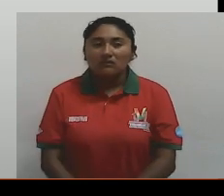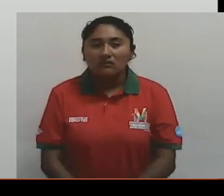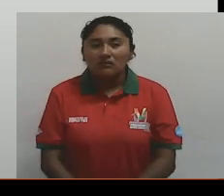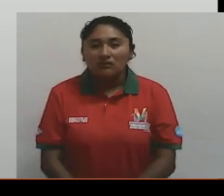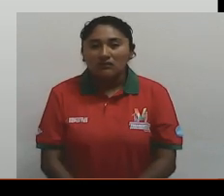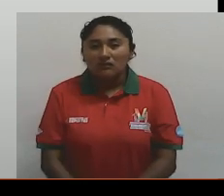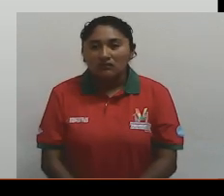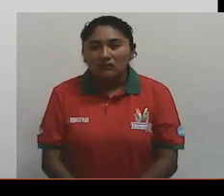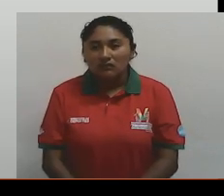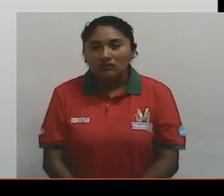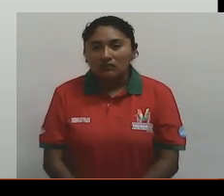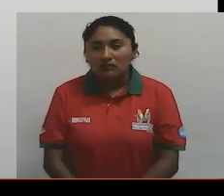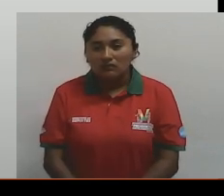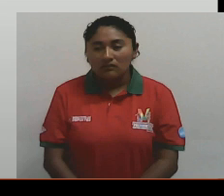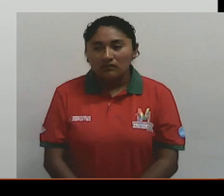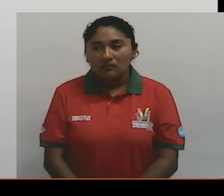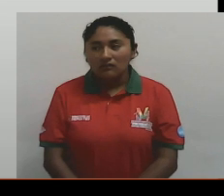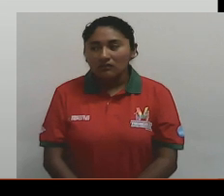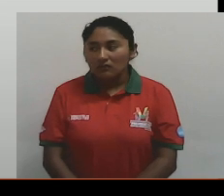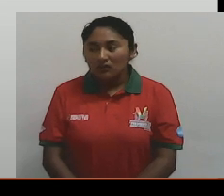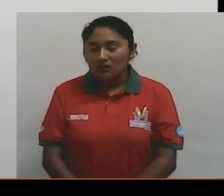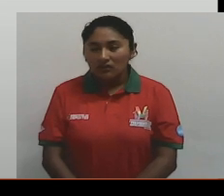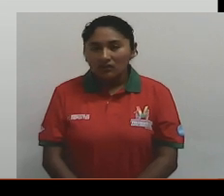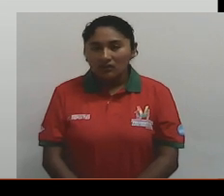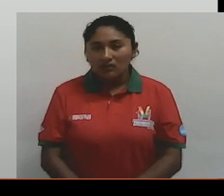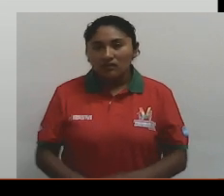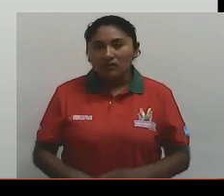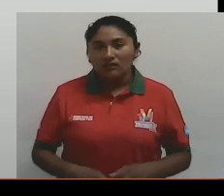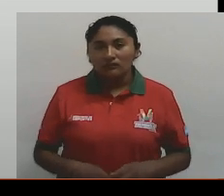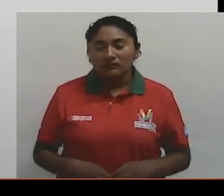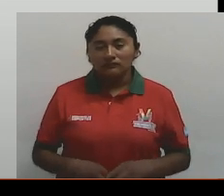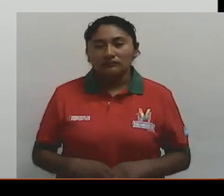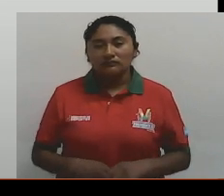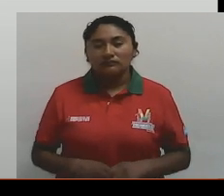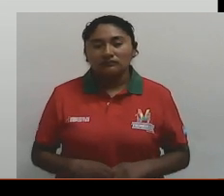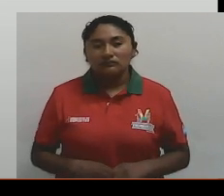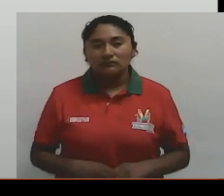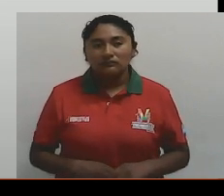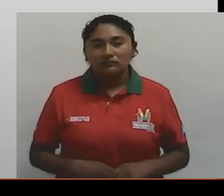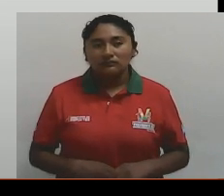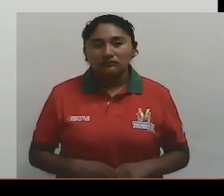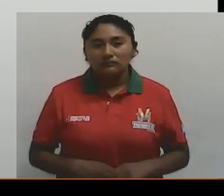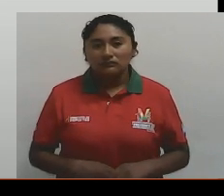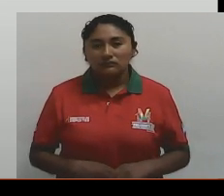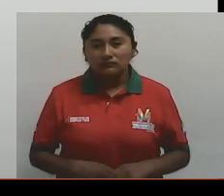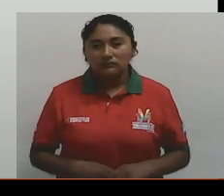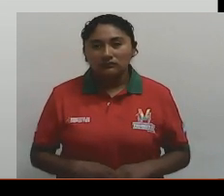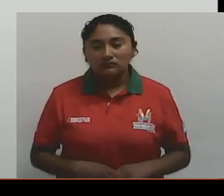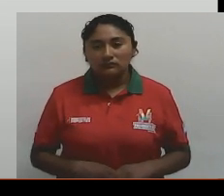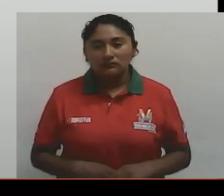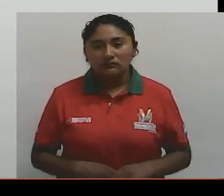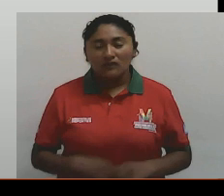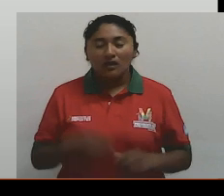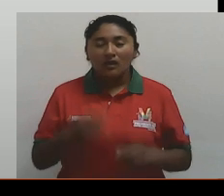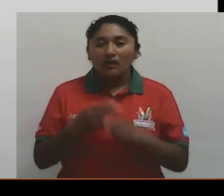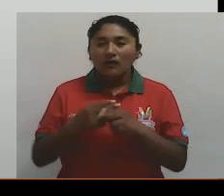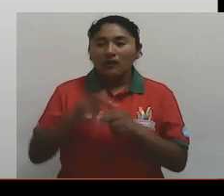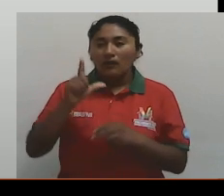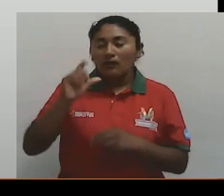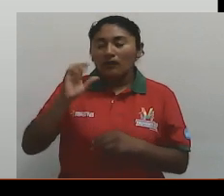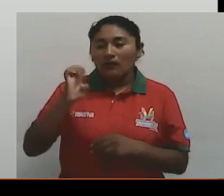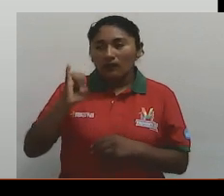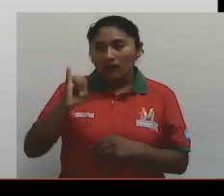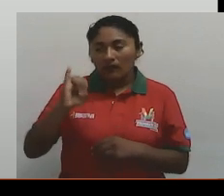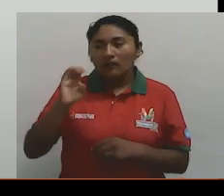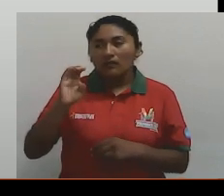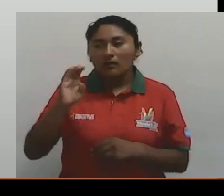equipo adversario, al campo rival. ¿Ya? El líbero no puede hacer esa